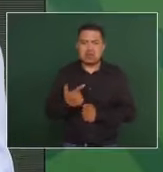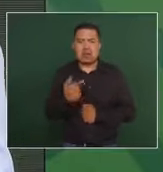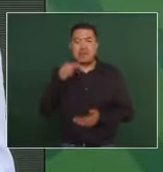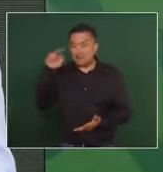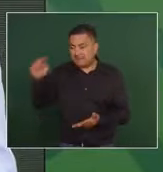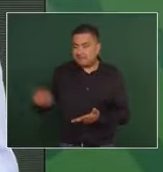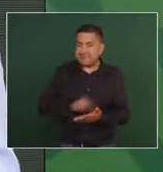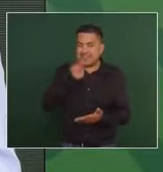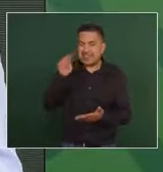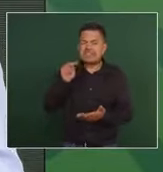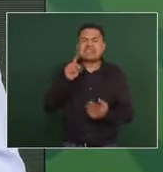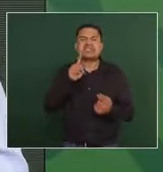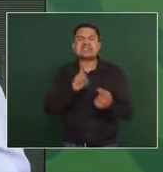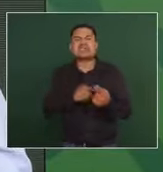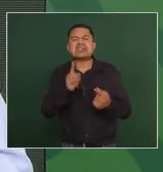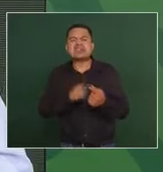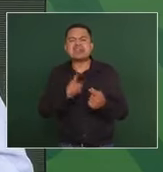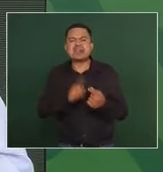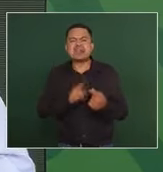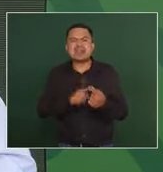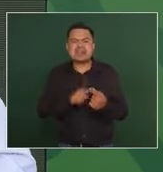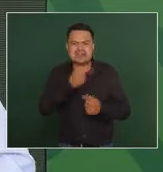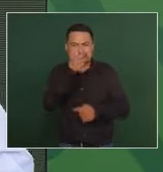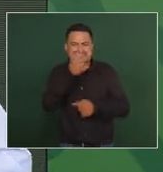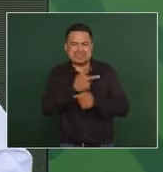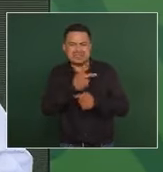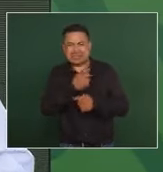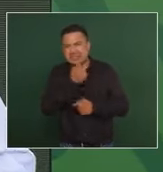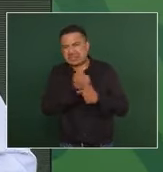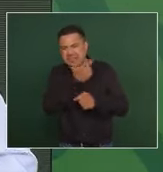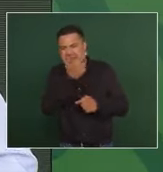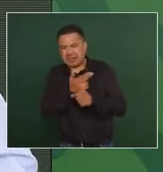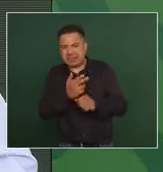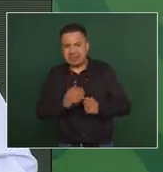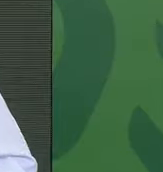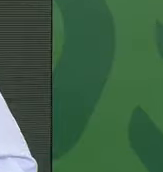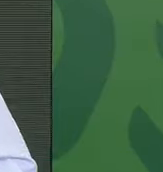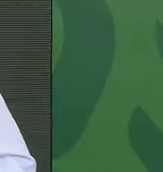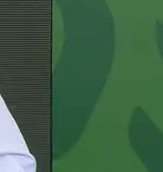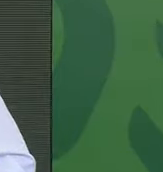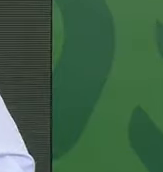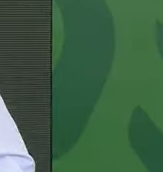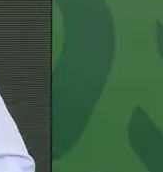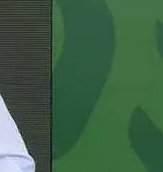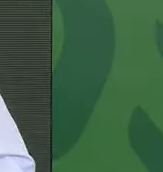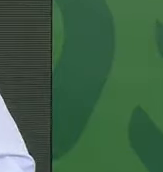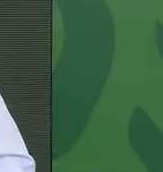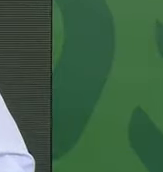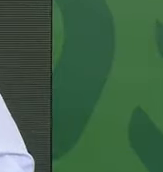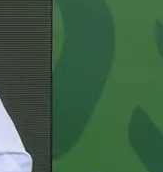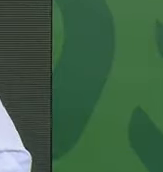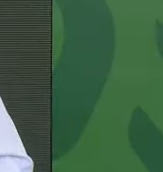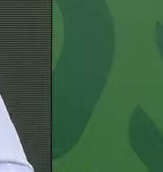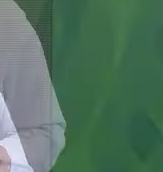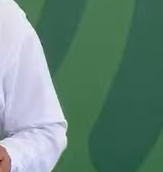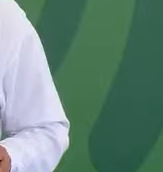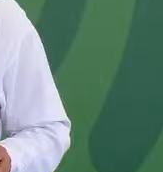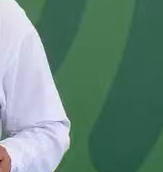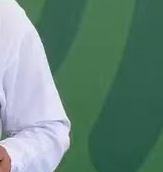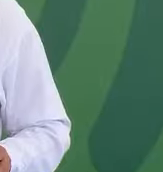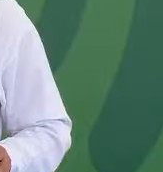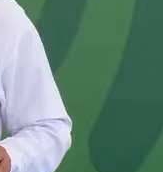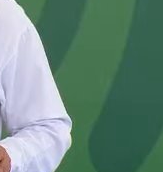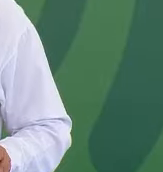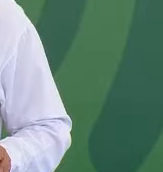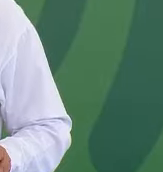firma es la subsecretaria de gobernación,